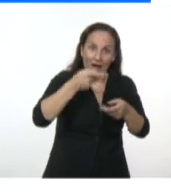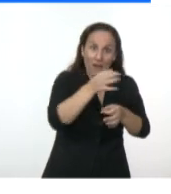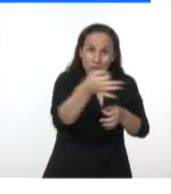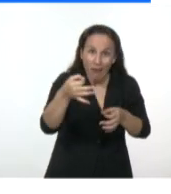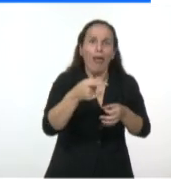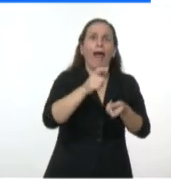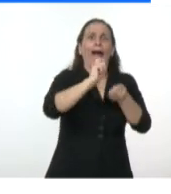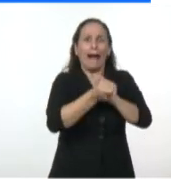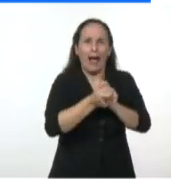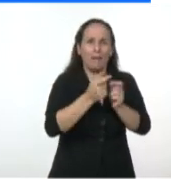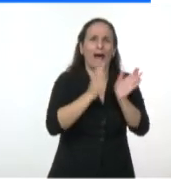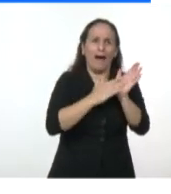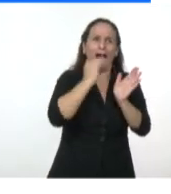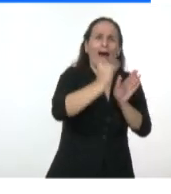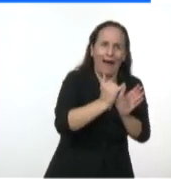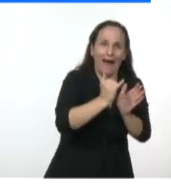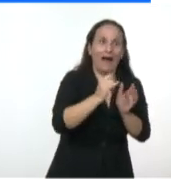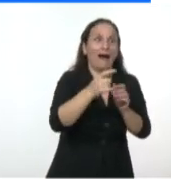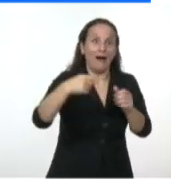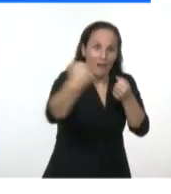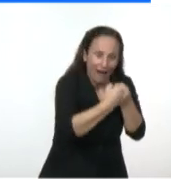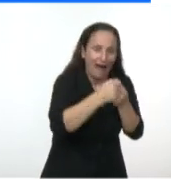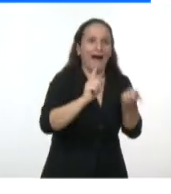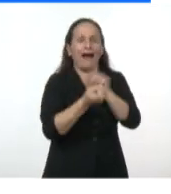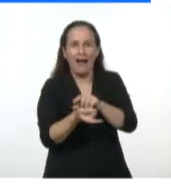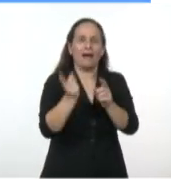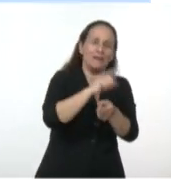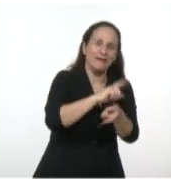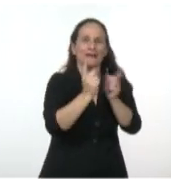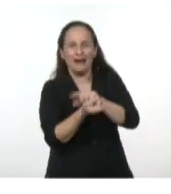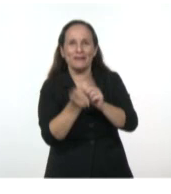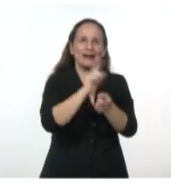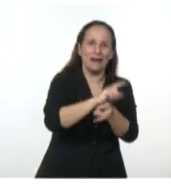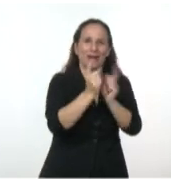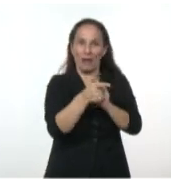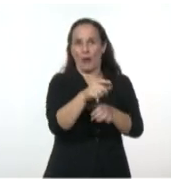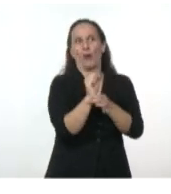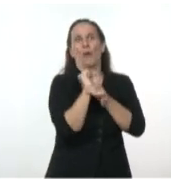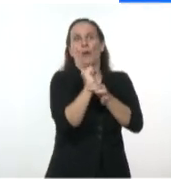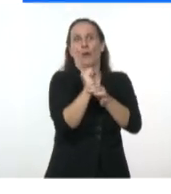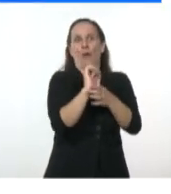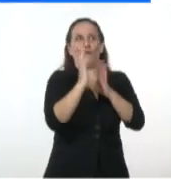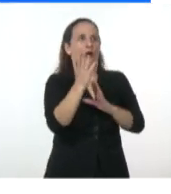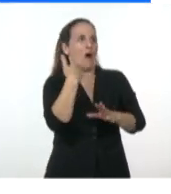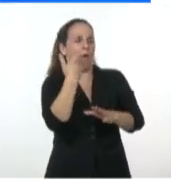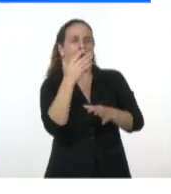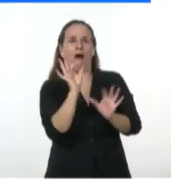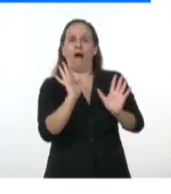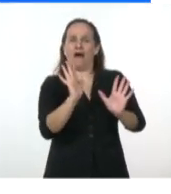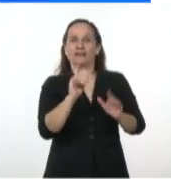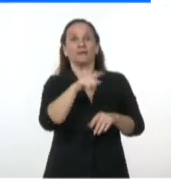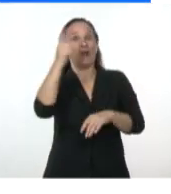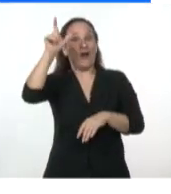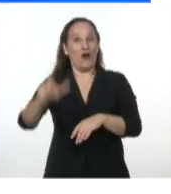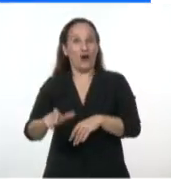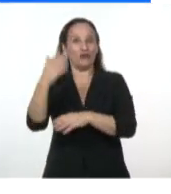se contraargumentaba una y otra vez, dando muestras de su habilidad retórica. Otro gran orador